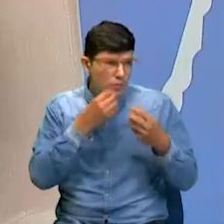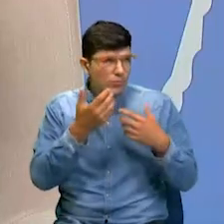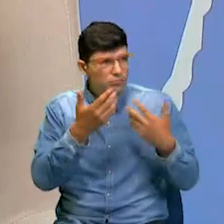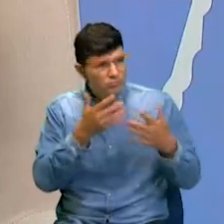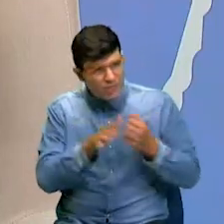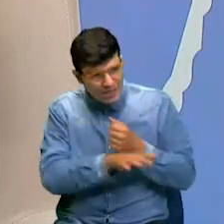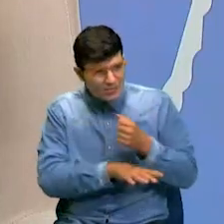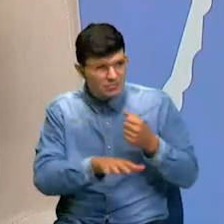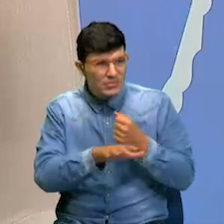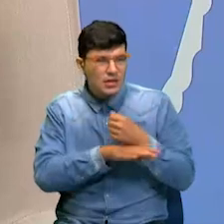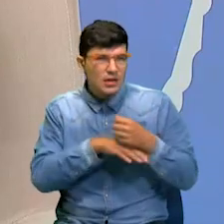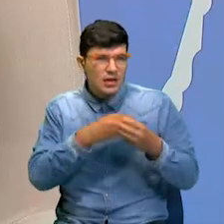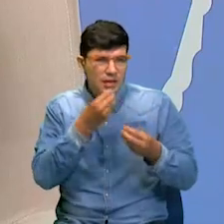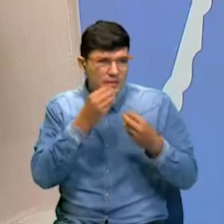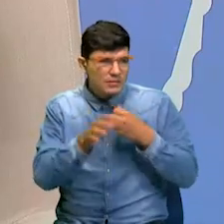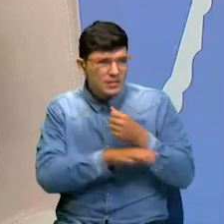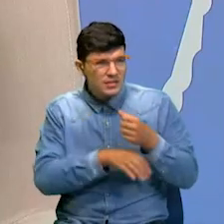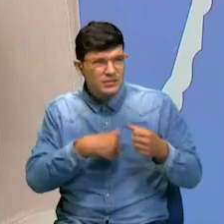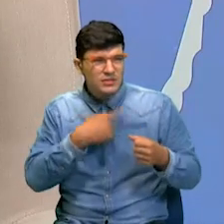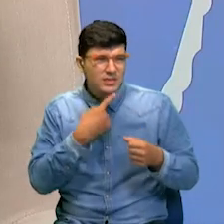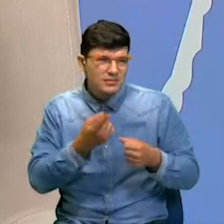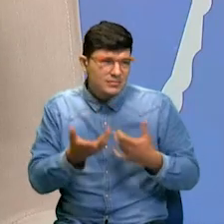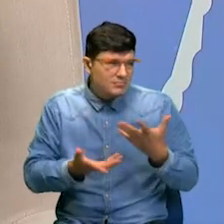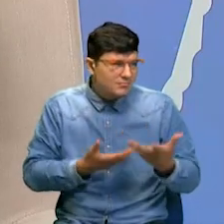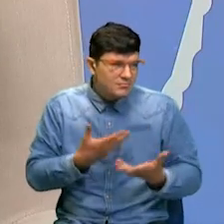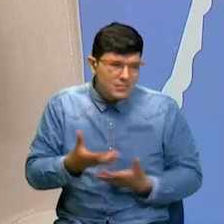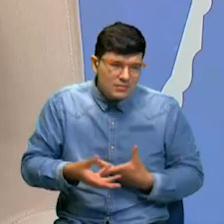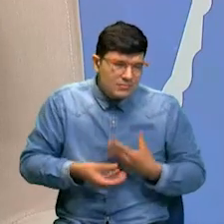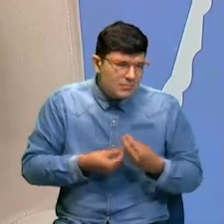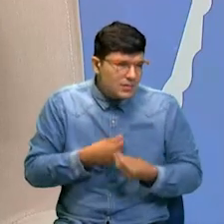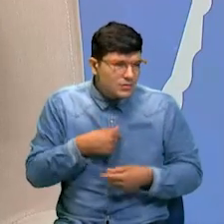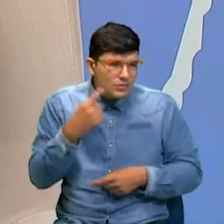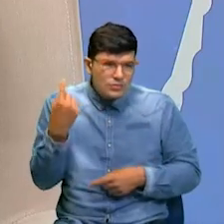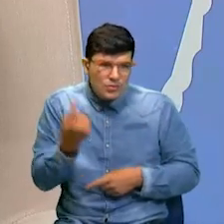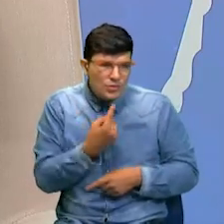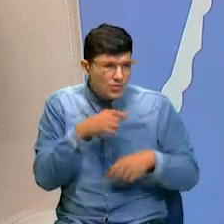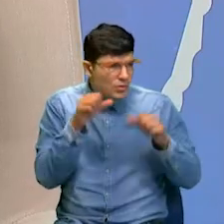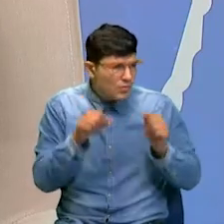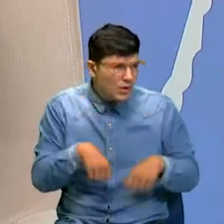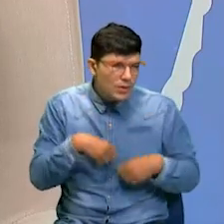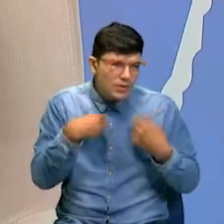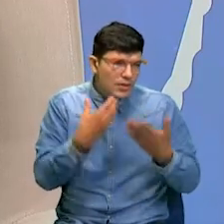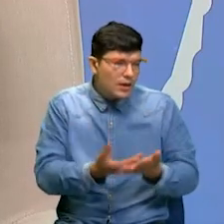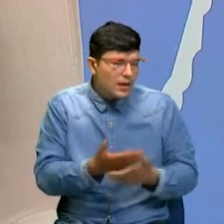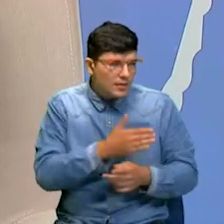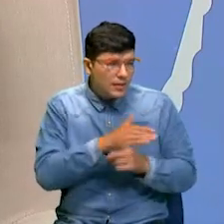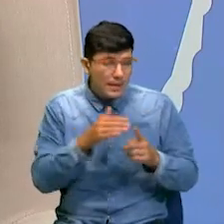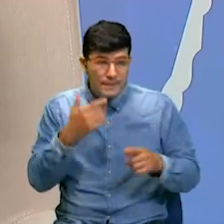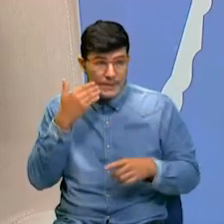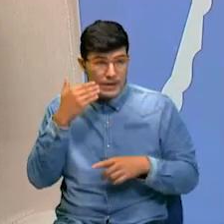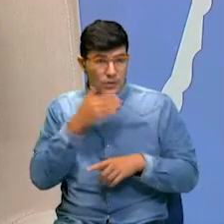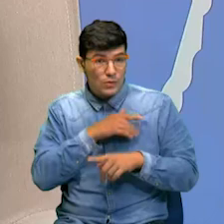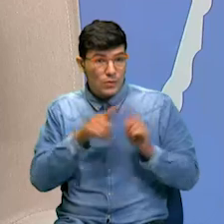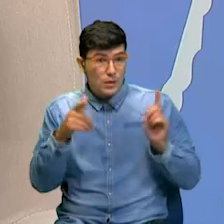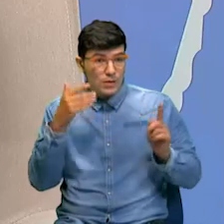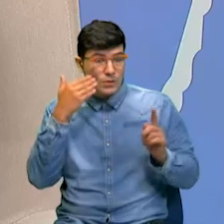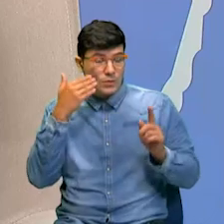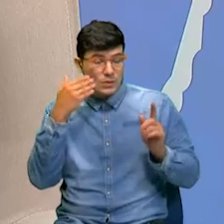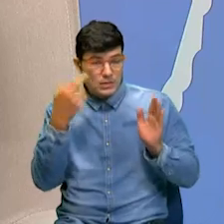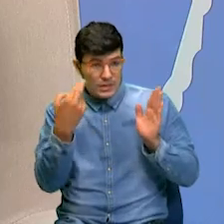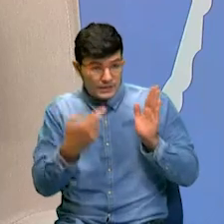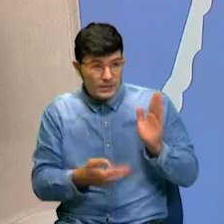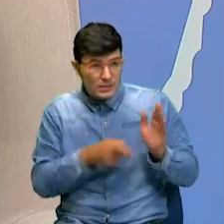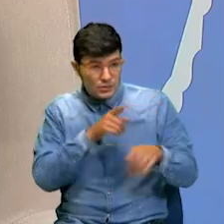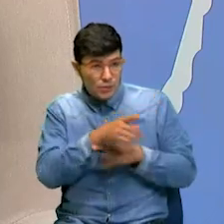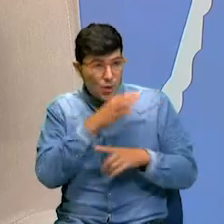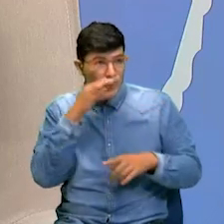que realmente digan, no, es que no tengo más, mira, yo solo te puedo dar esto parte de cuota, pero si se verifica, como dice la doctora Marlene, que